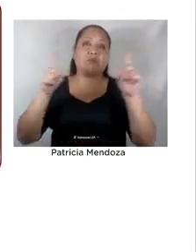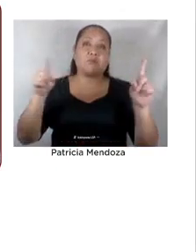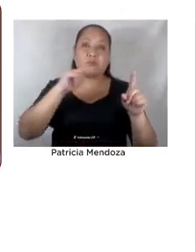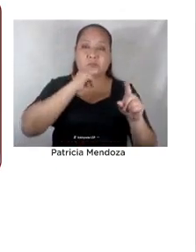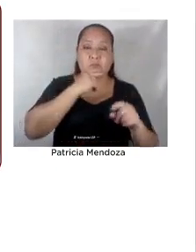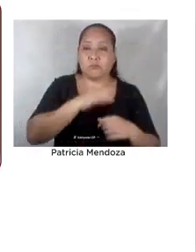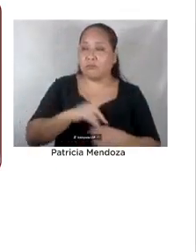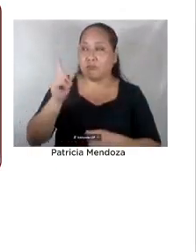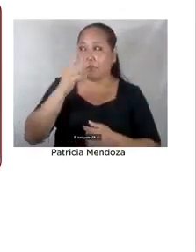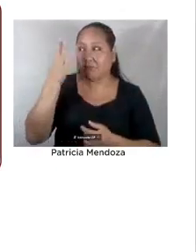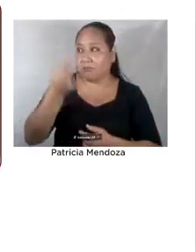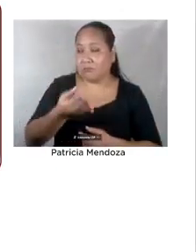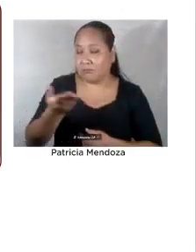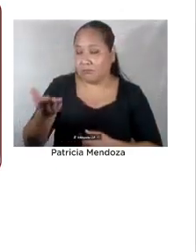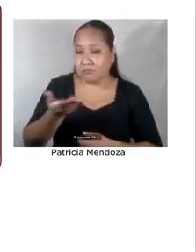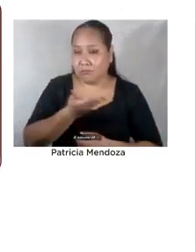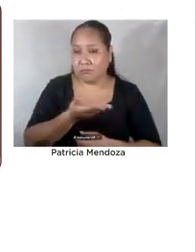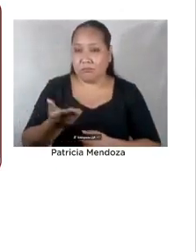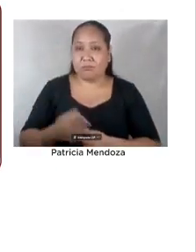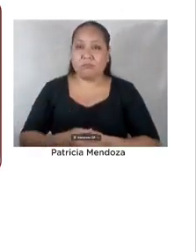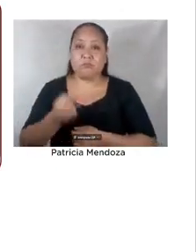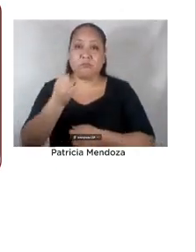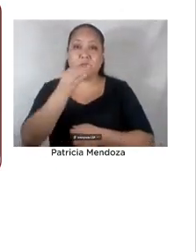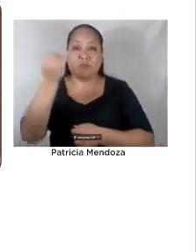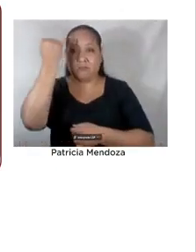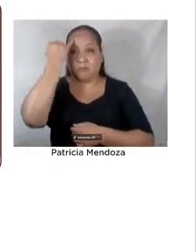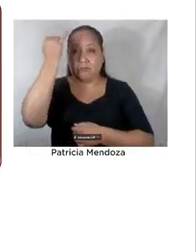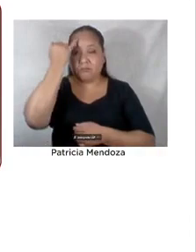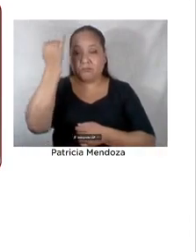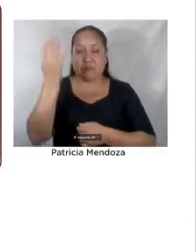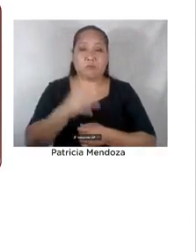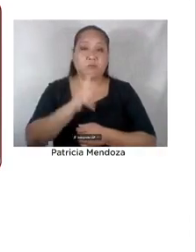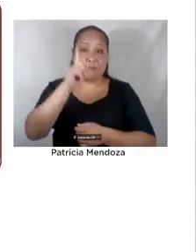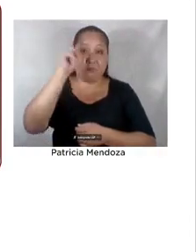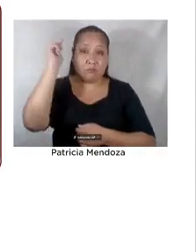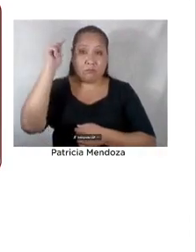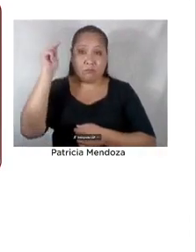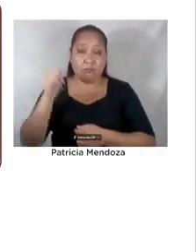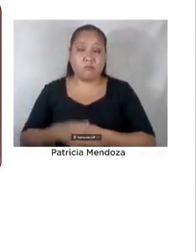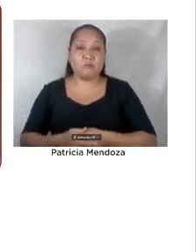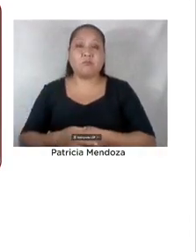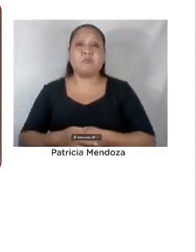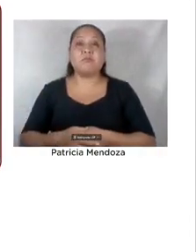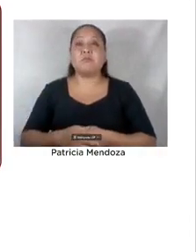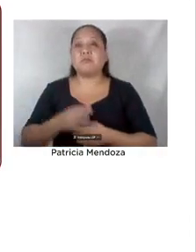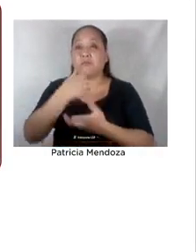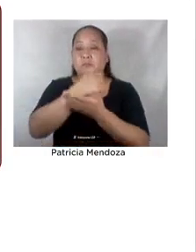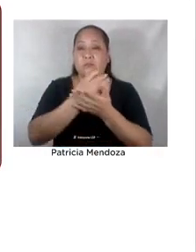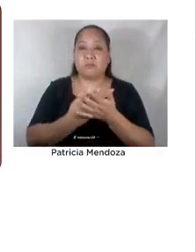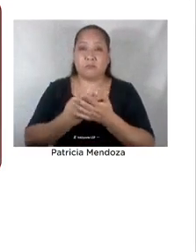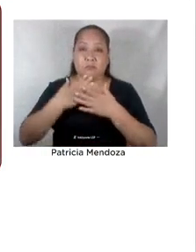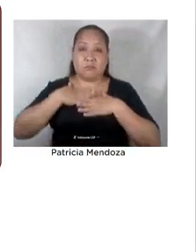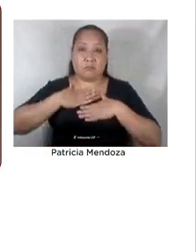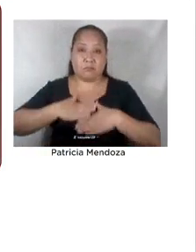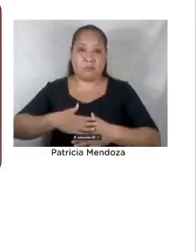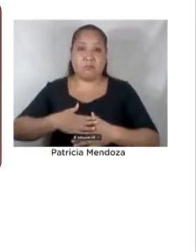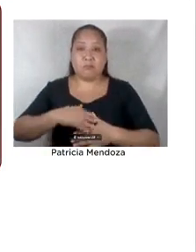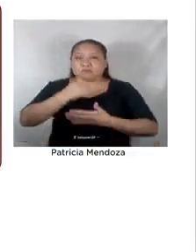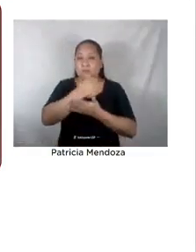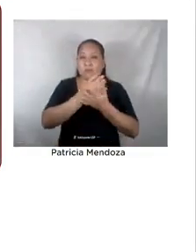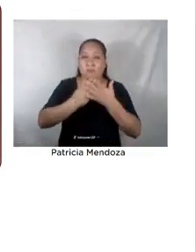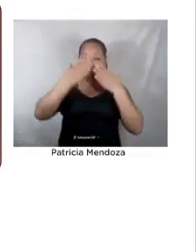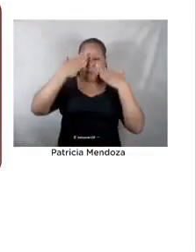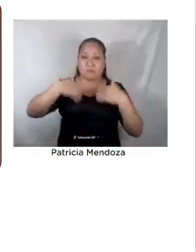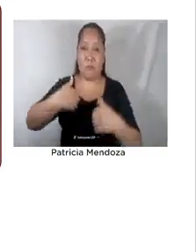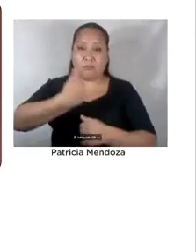no hay certezas al respecto, pero hay algunas teorías. Hay una teoría que es la teoría biológica, que habla que hay un aspecto genético